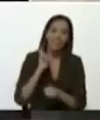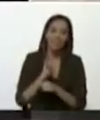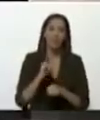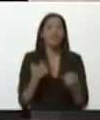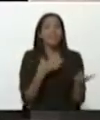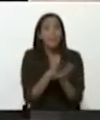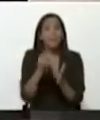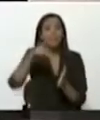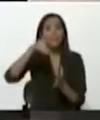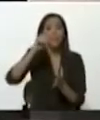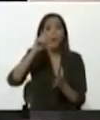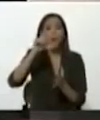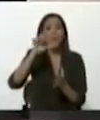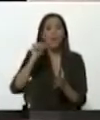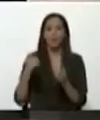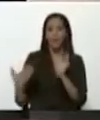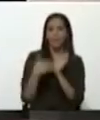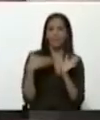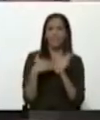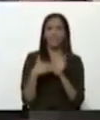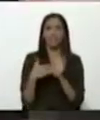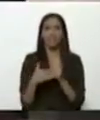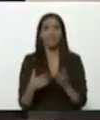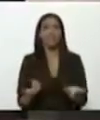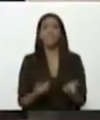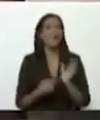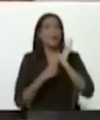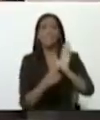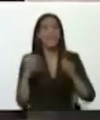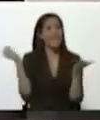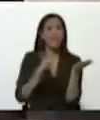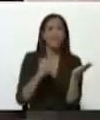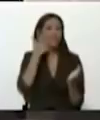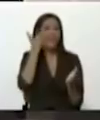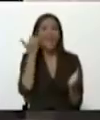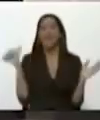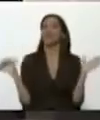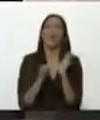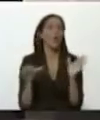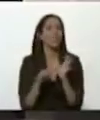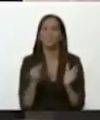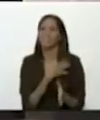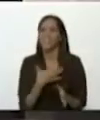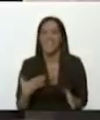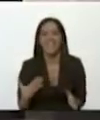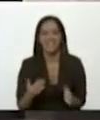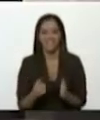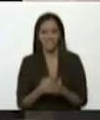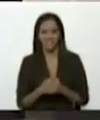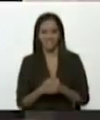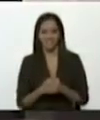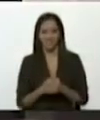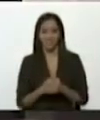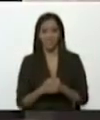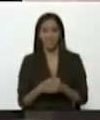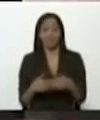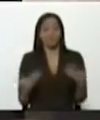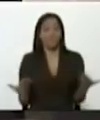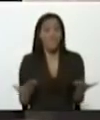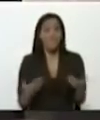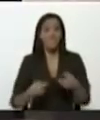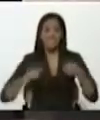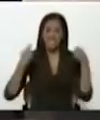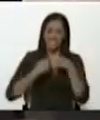Patricia Poleo? ¿Por qué los está atacando? Patricia, te vamos a sacar en el mazo, en la orilla, en donde sea. Si el enemigo se